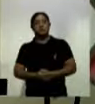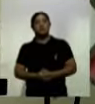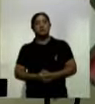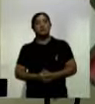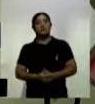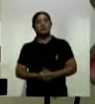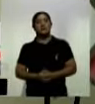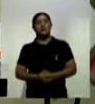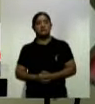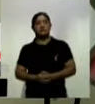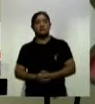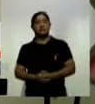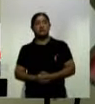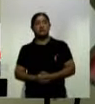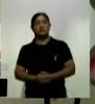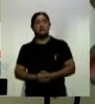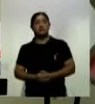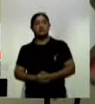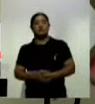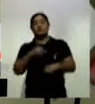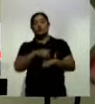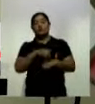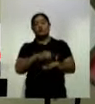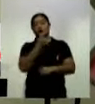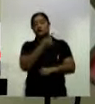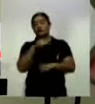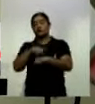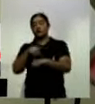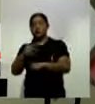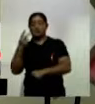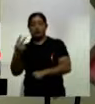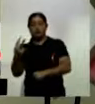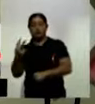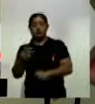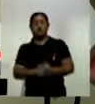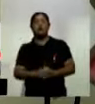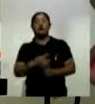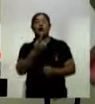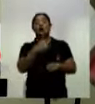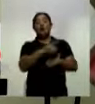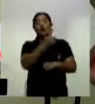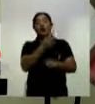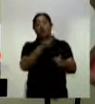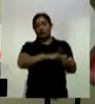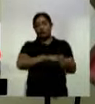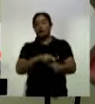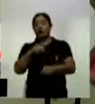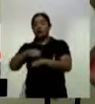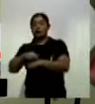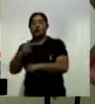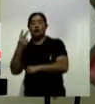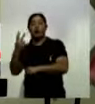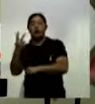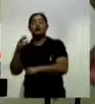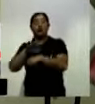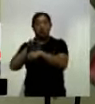Loma, y el HGZ con unidad de medicina familiar número 2 de Apizaco